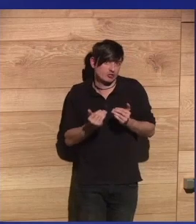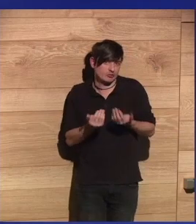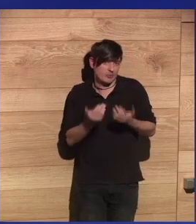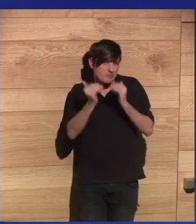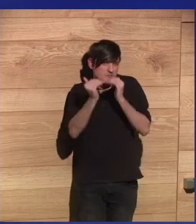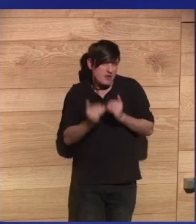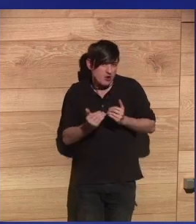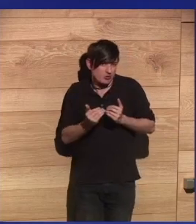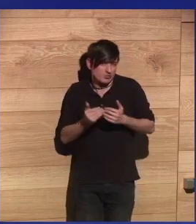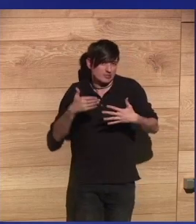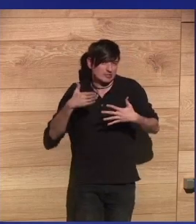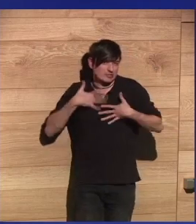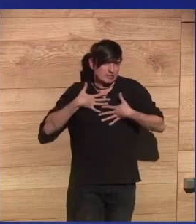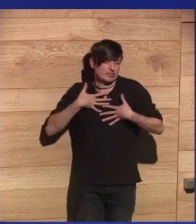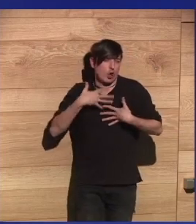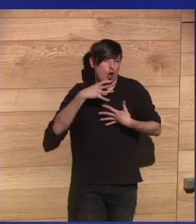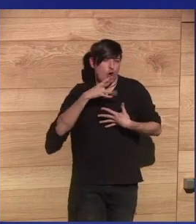honda.